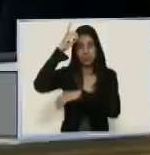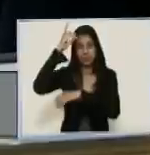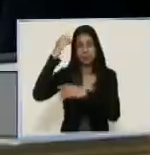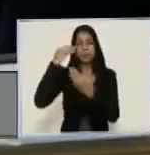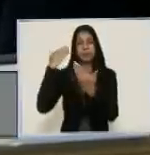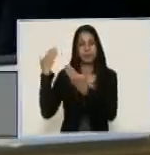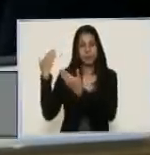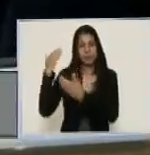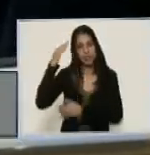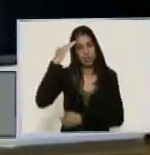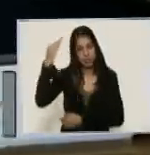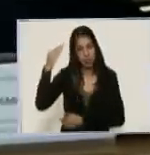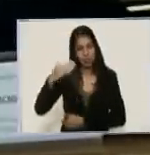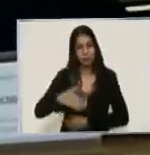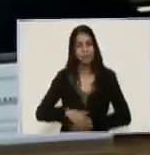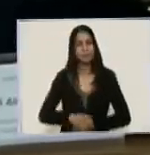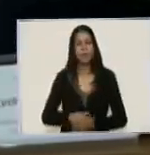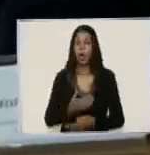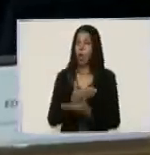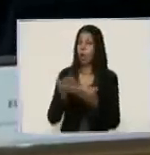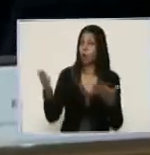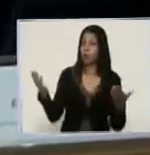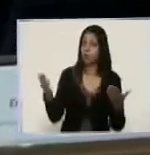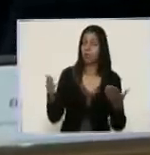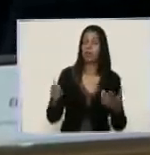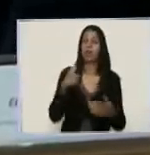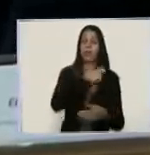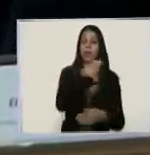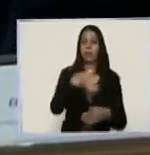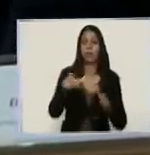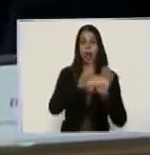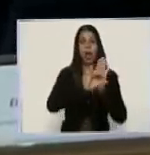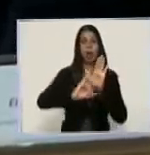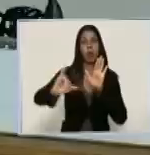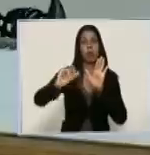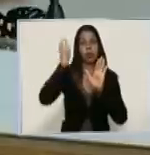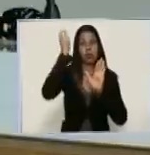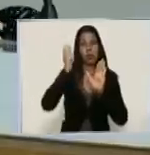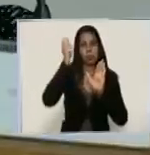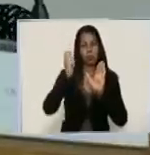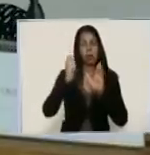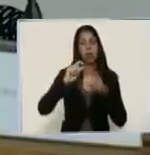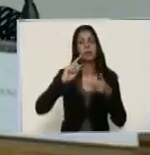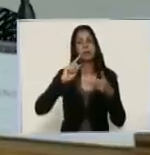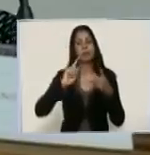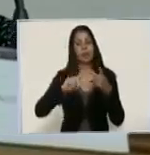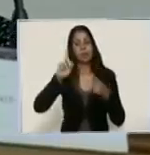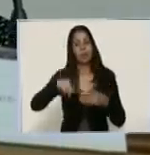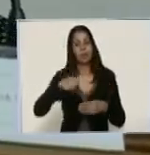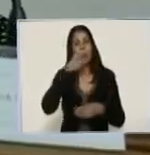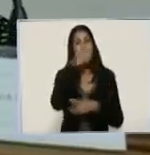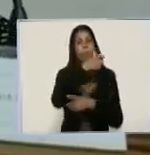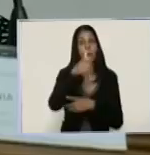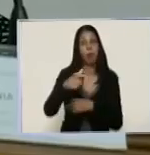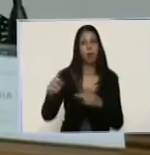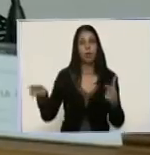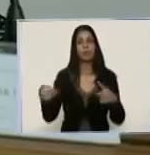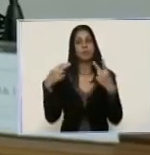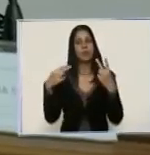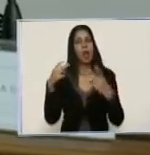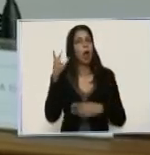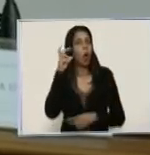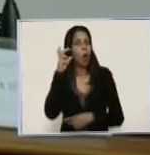Diosdado Cabello, a ustedes, colegas honorables constituyentes, y más importante, al pueblo que nos está escuchando, que nos está